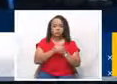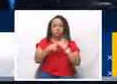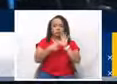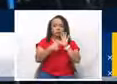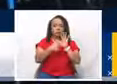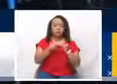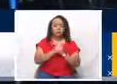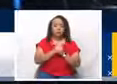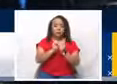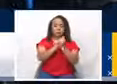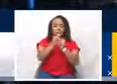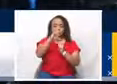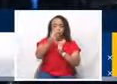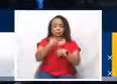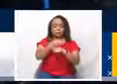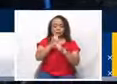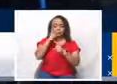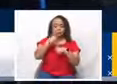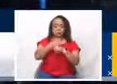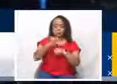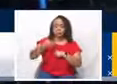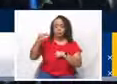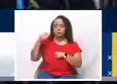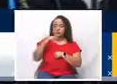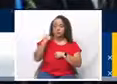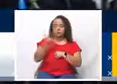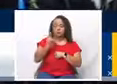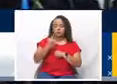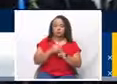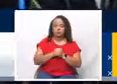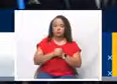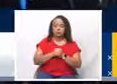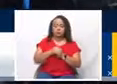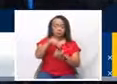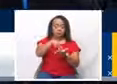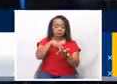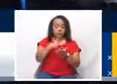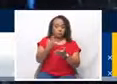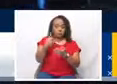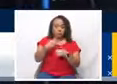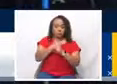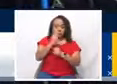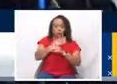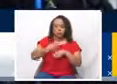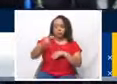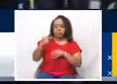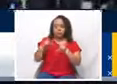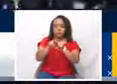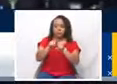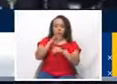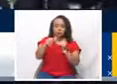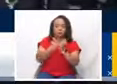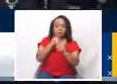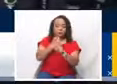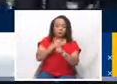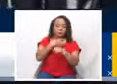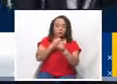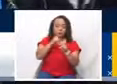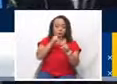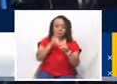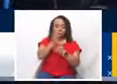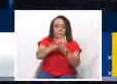los paratletas están diseñados para marcar historia, no solamente lo que Sherman acaba de hacer, que es algo histórico, sino también todo el trabajo que se viene haciendo desde la